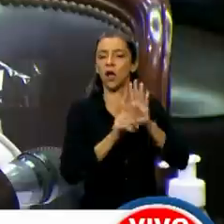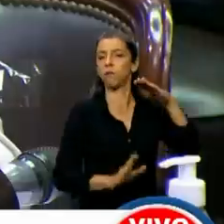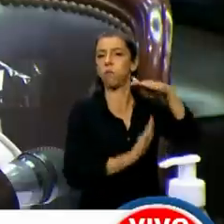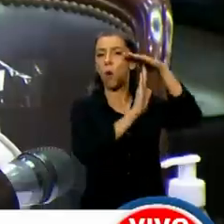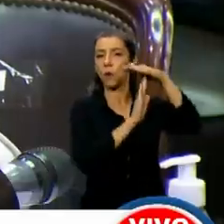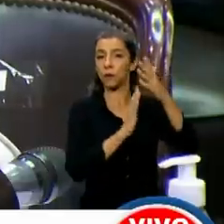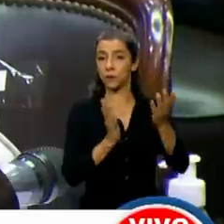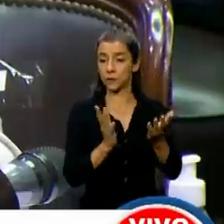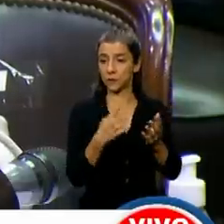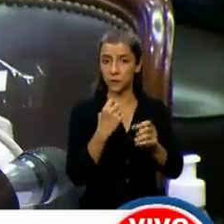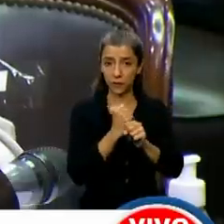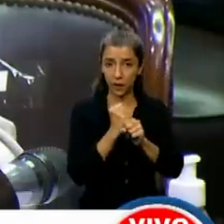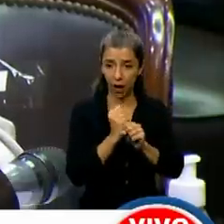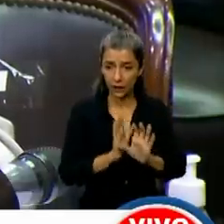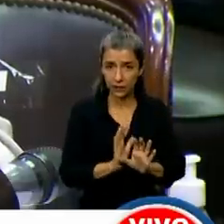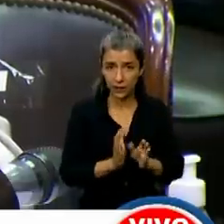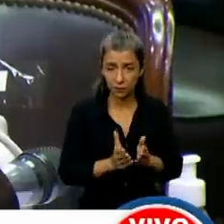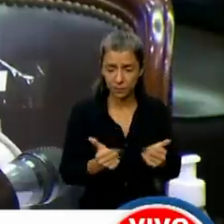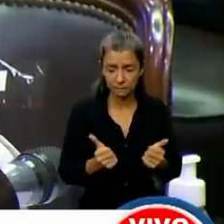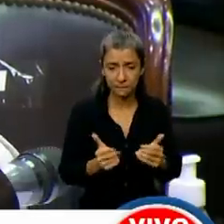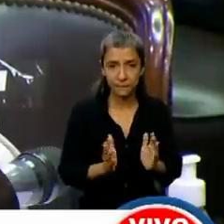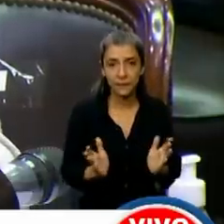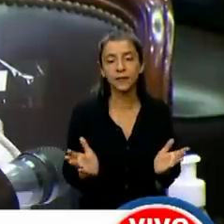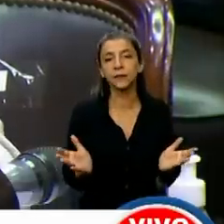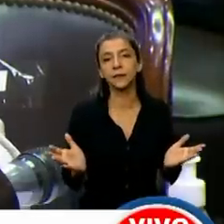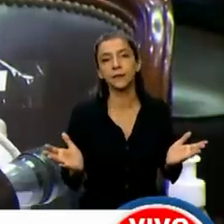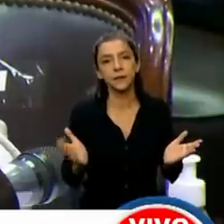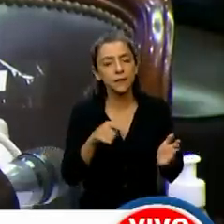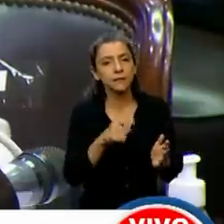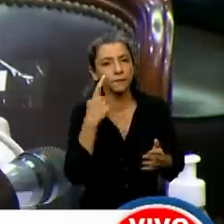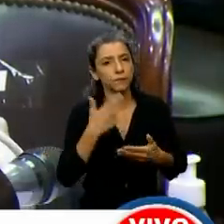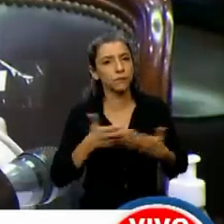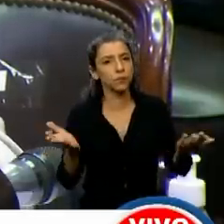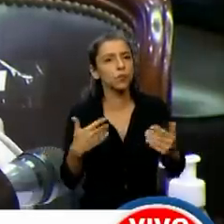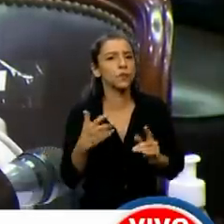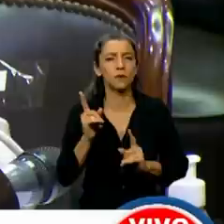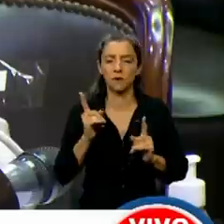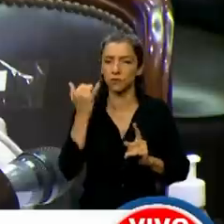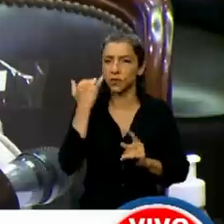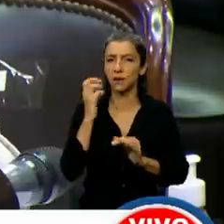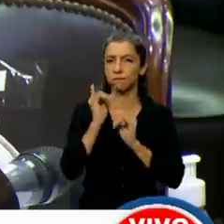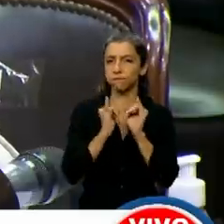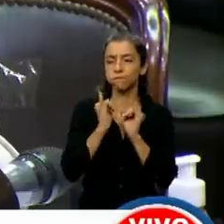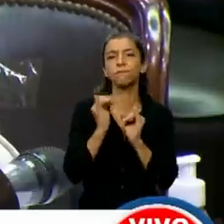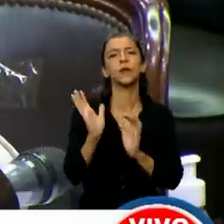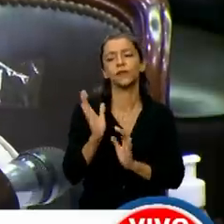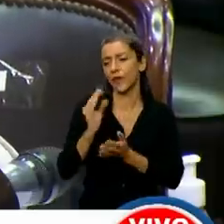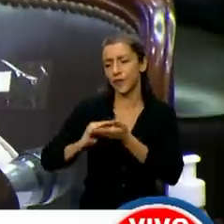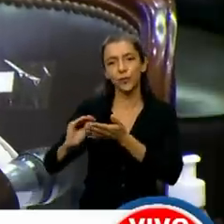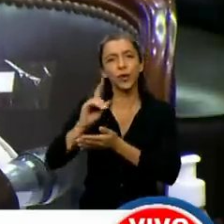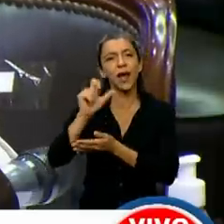podamos trabajar de esta manera expresa la verdad esto solo refleja lo que muy bien ya explicó la diputada karla carrillo